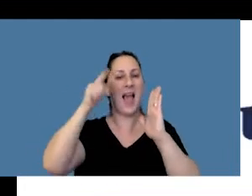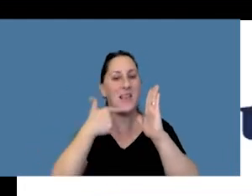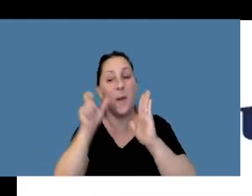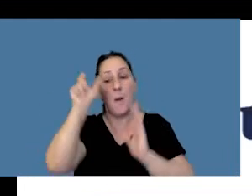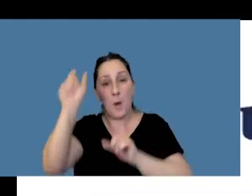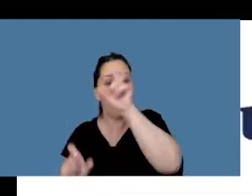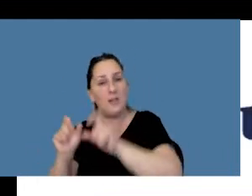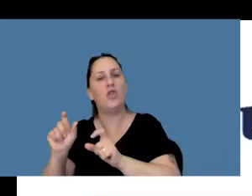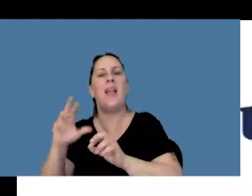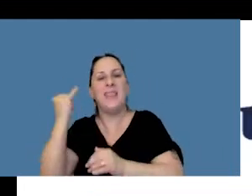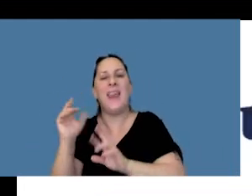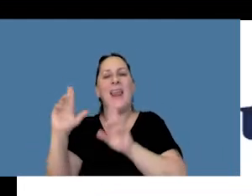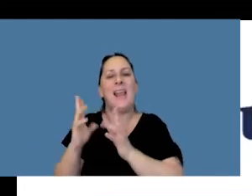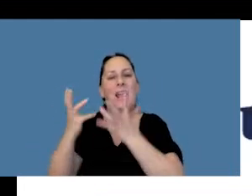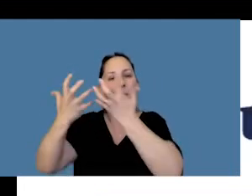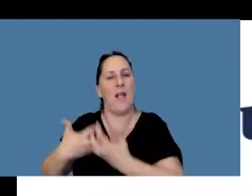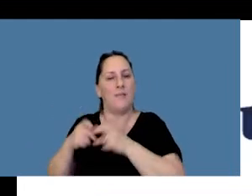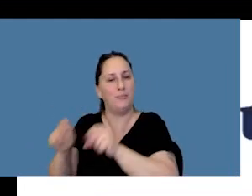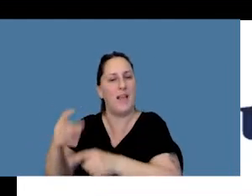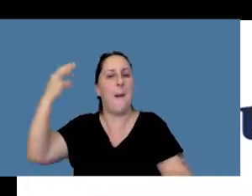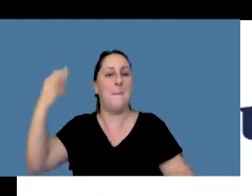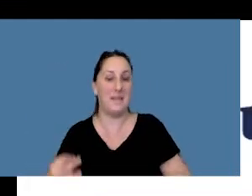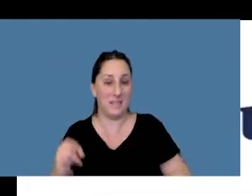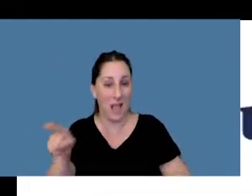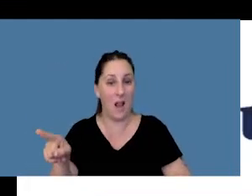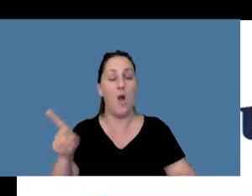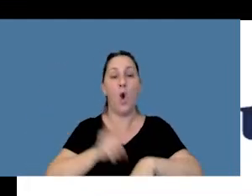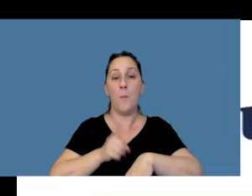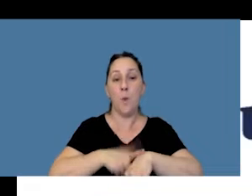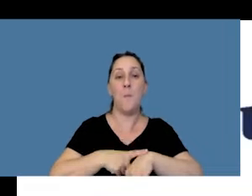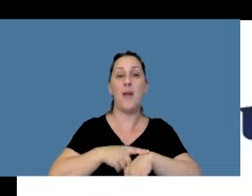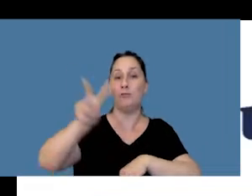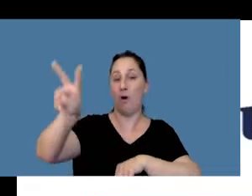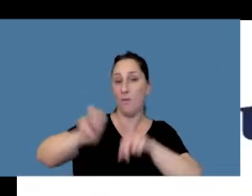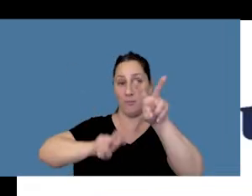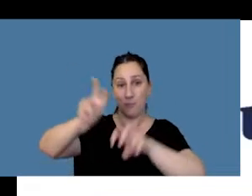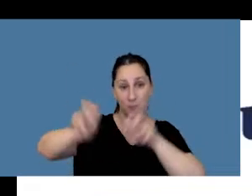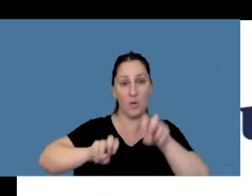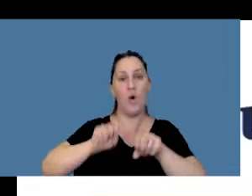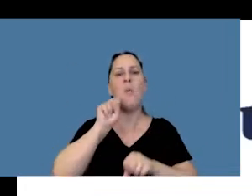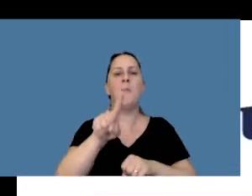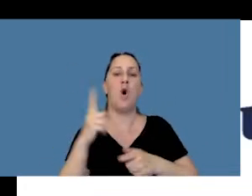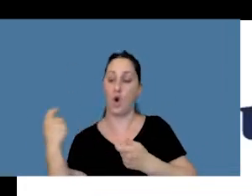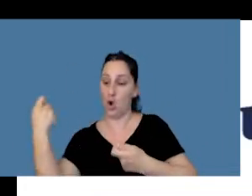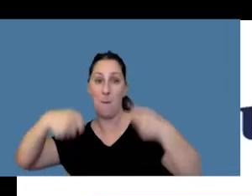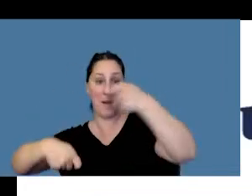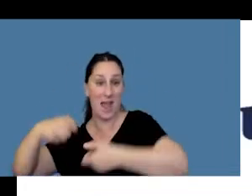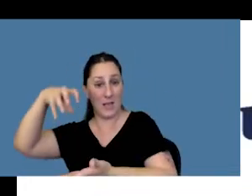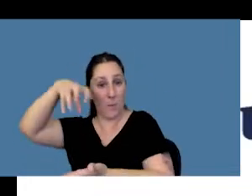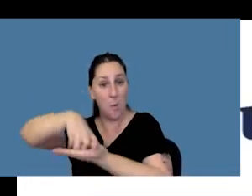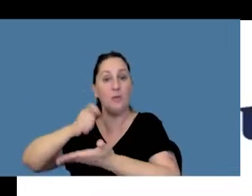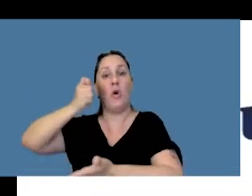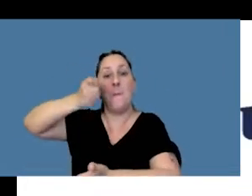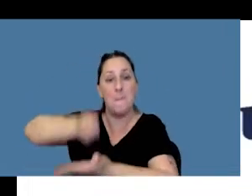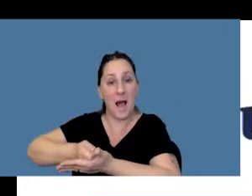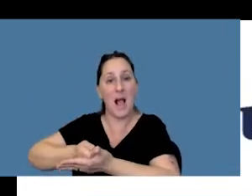un régimen especial por el cual, cuando percibe retornos, por supuesto, la cooperativa, al momento de abonárselo,